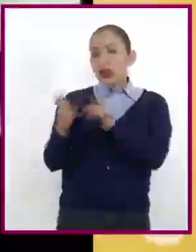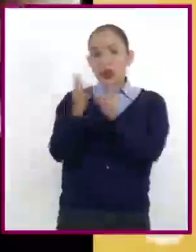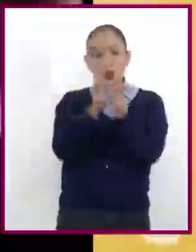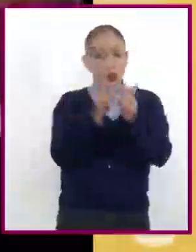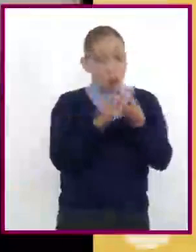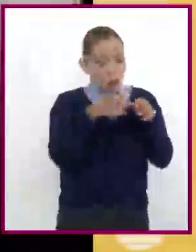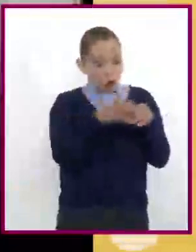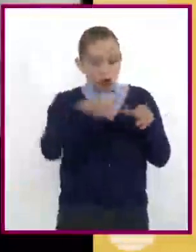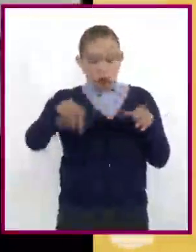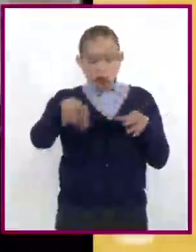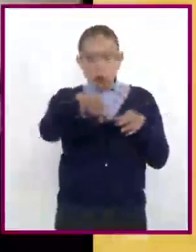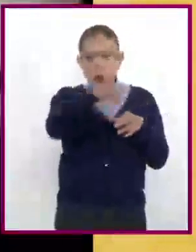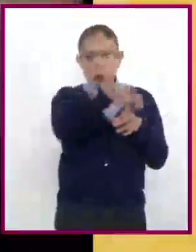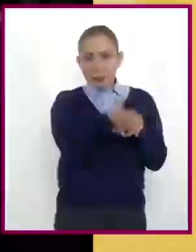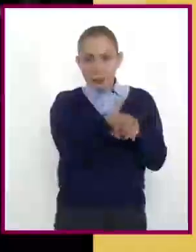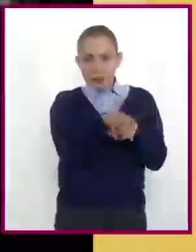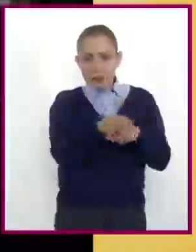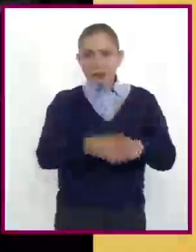grupos específicos.